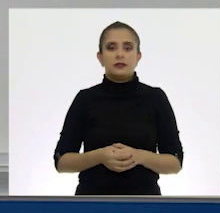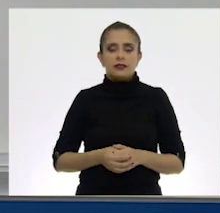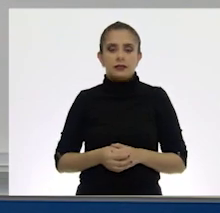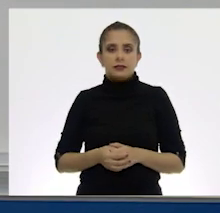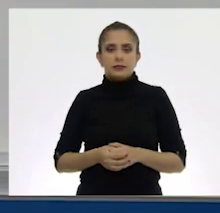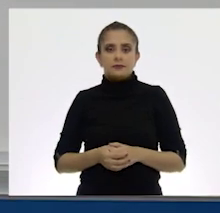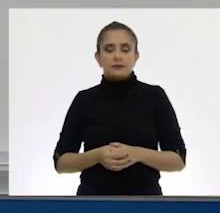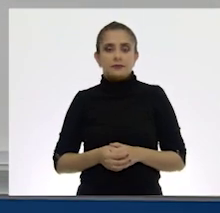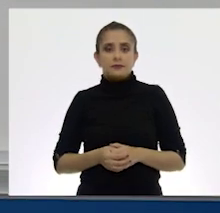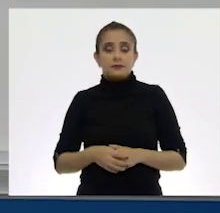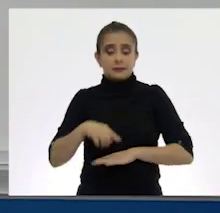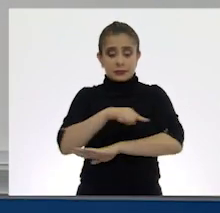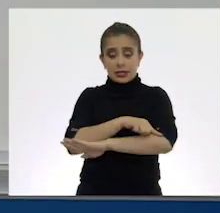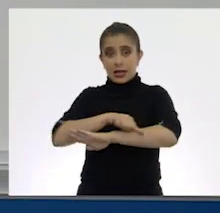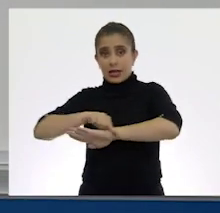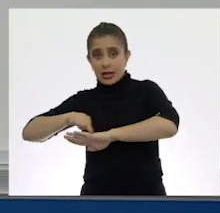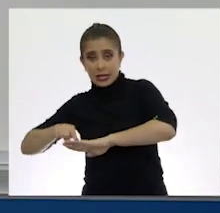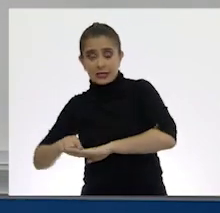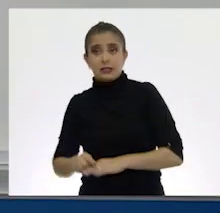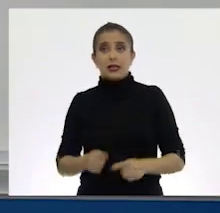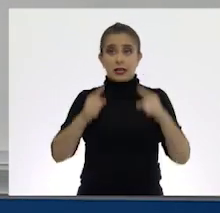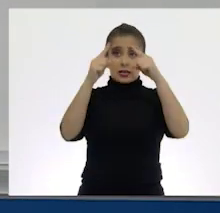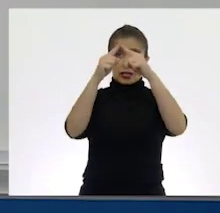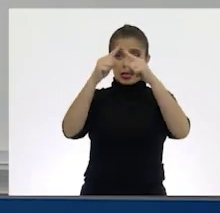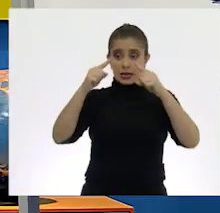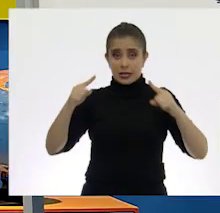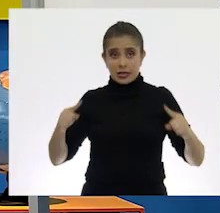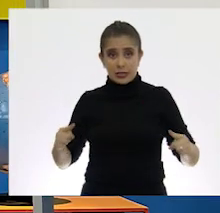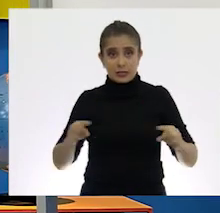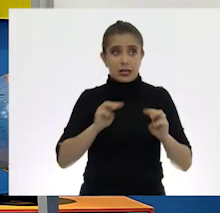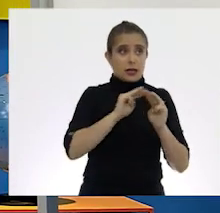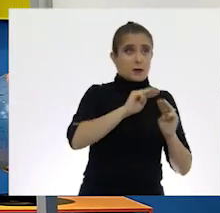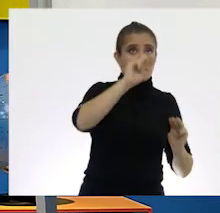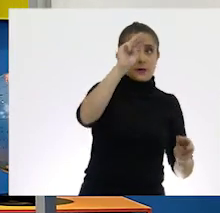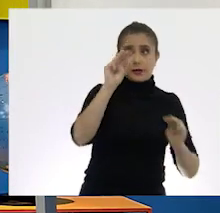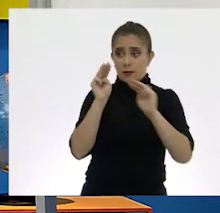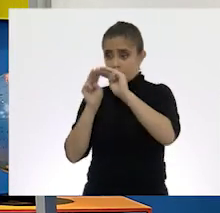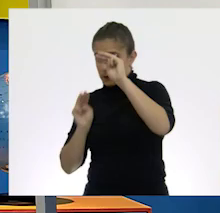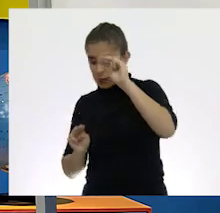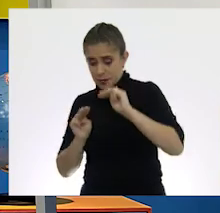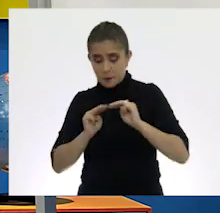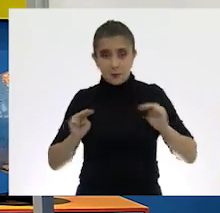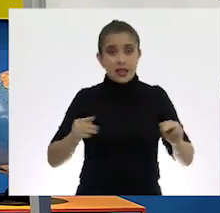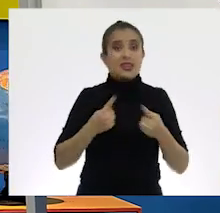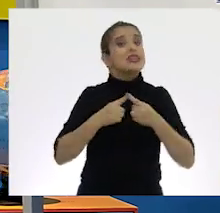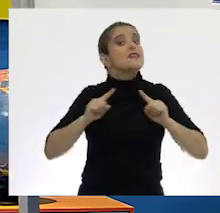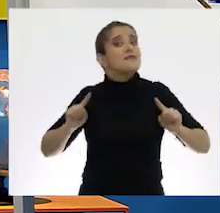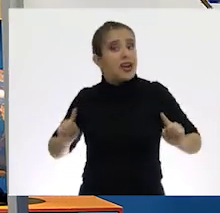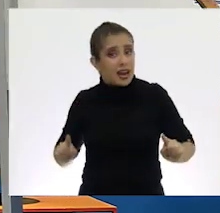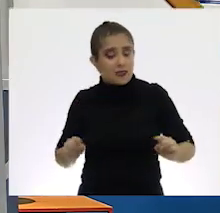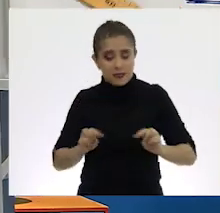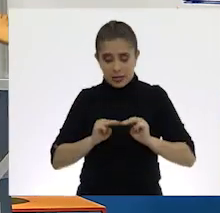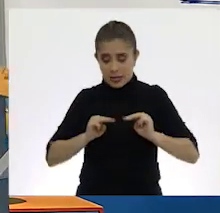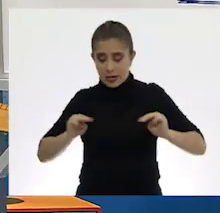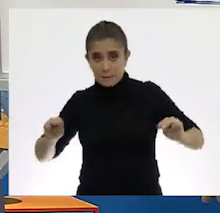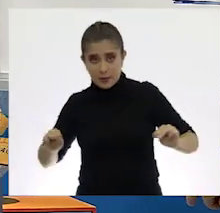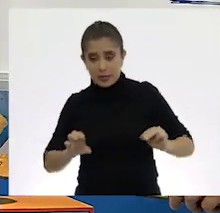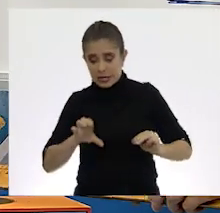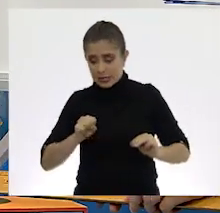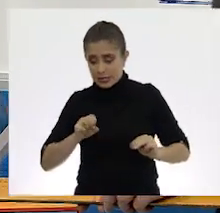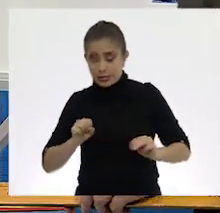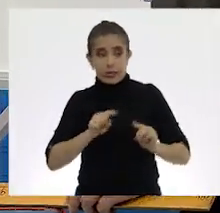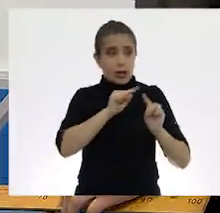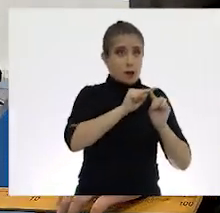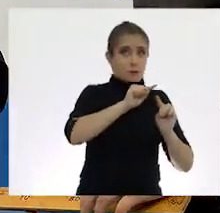como sus tres lados tienen que ser diferentes, ¿qué te parece si uno de sus lados mida 45 centímetros?